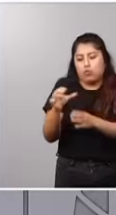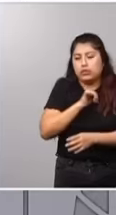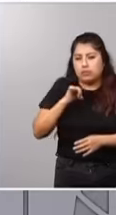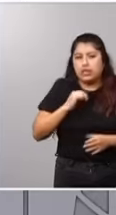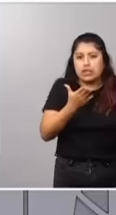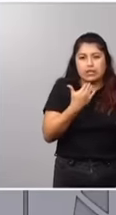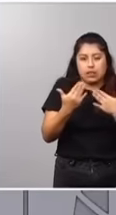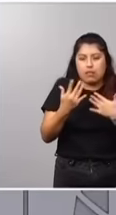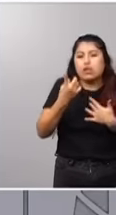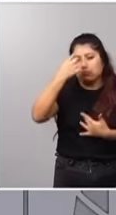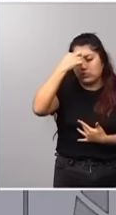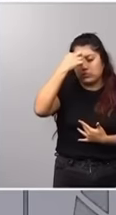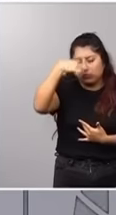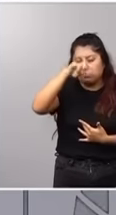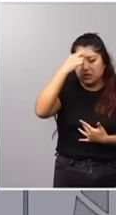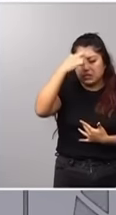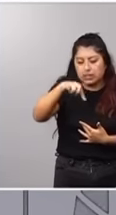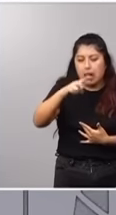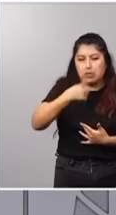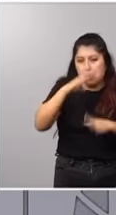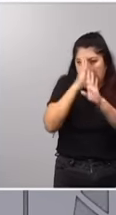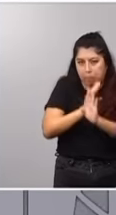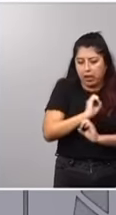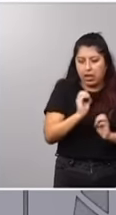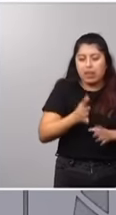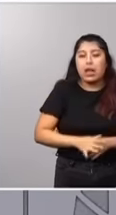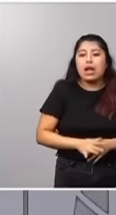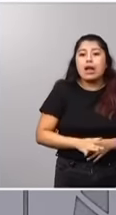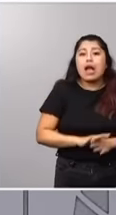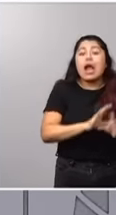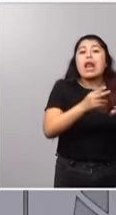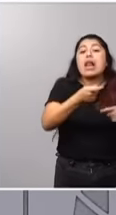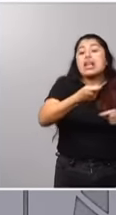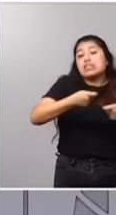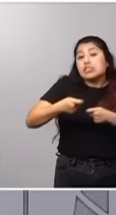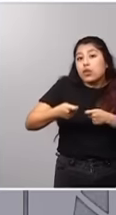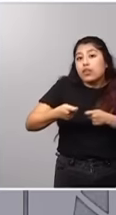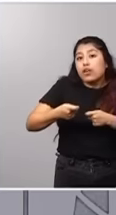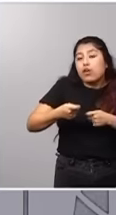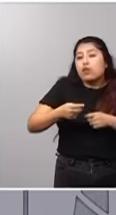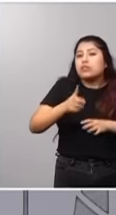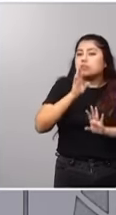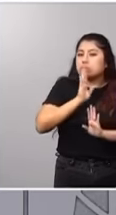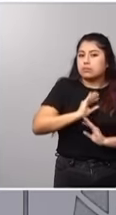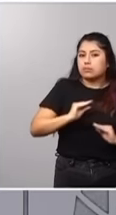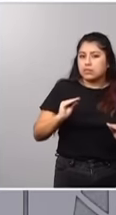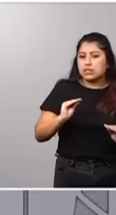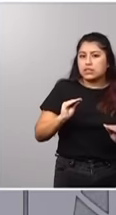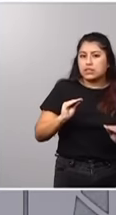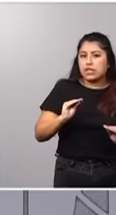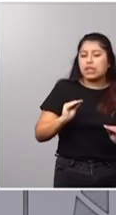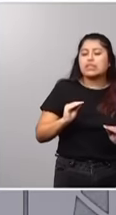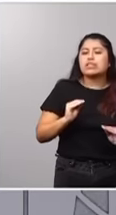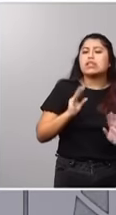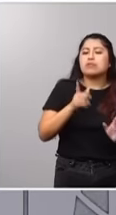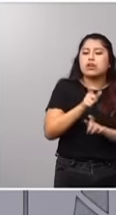Y entonces estamos viendo cómo el rey realmente pocas opciones más tiene que aceptar lo que vote el Congreso, lo que vote el Senado y lo que